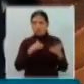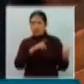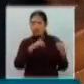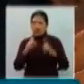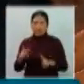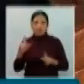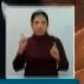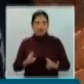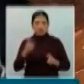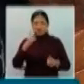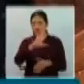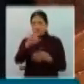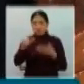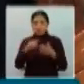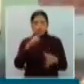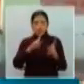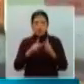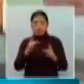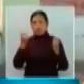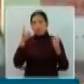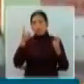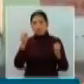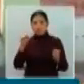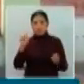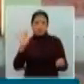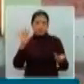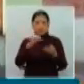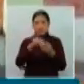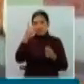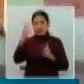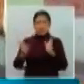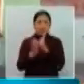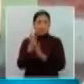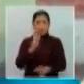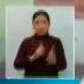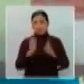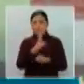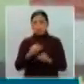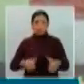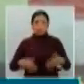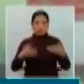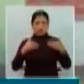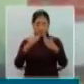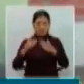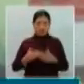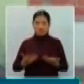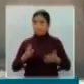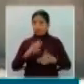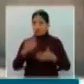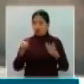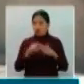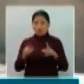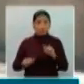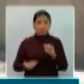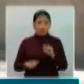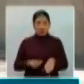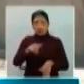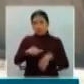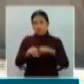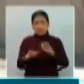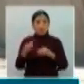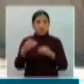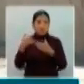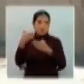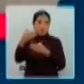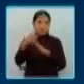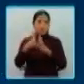para poder aplicarlo en el censo de población y vivienda. Es así, esos son los pasos que vamos a seguir.